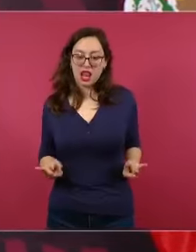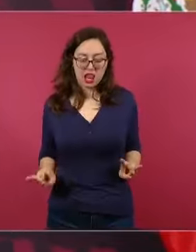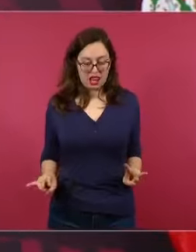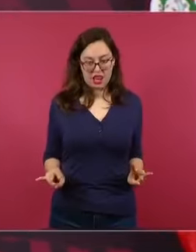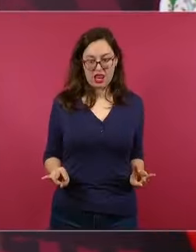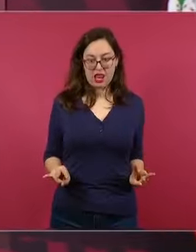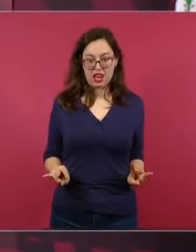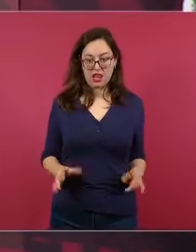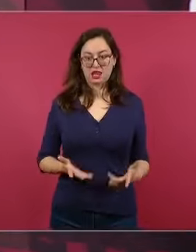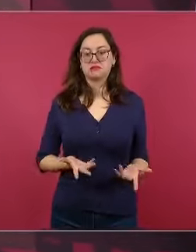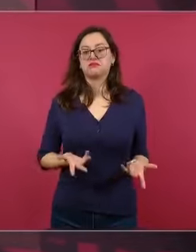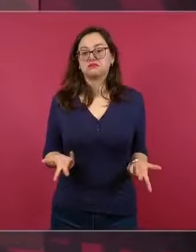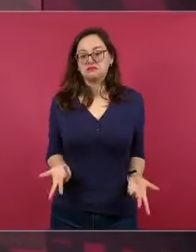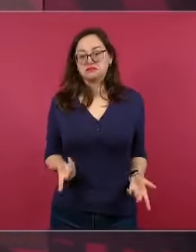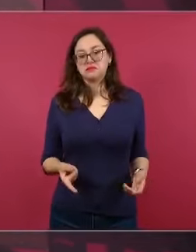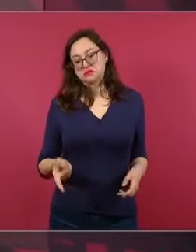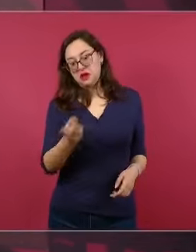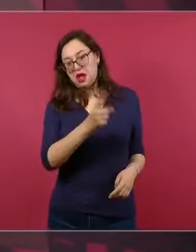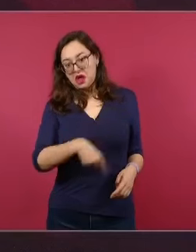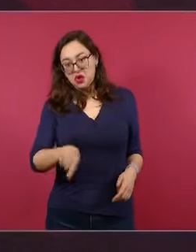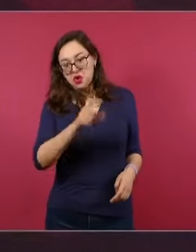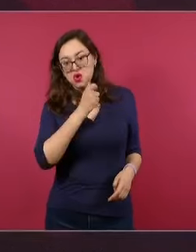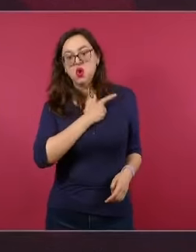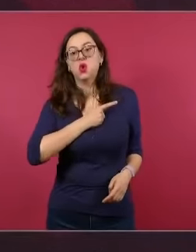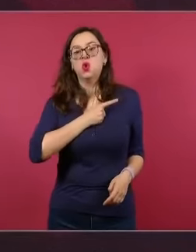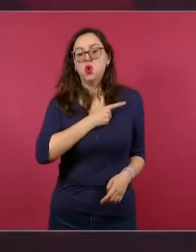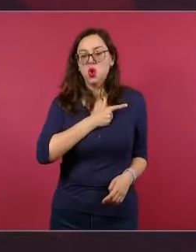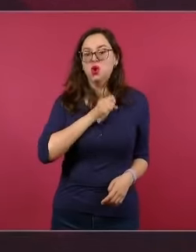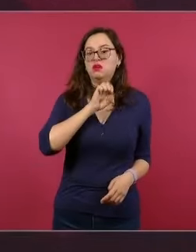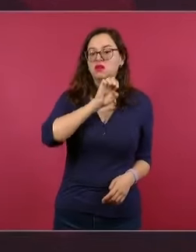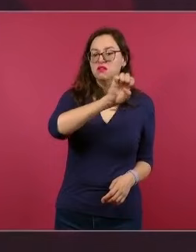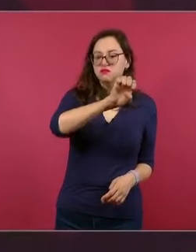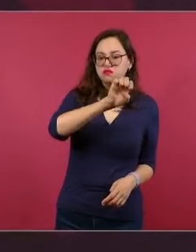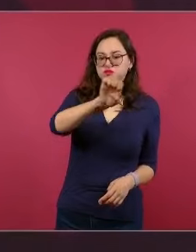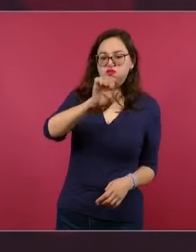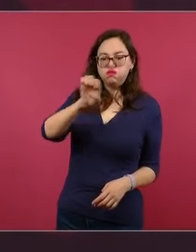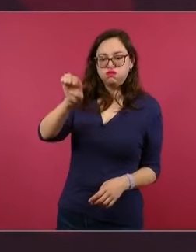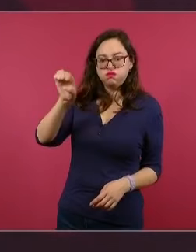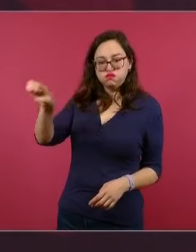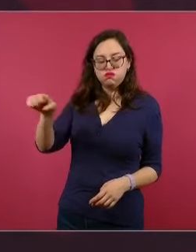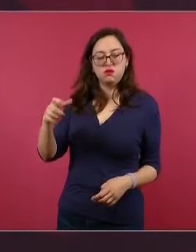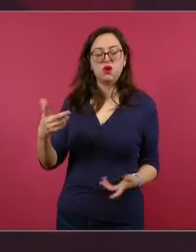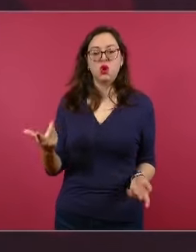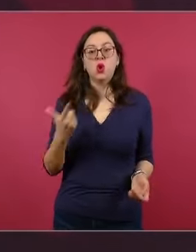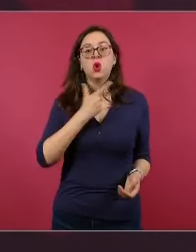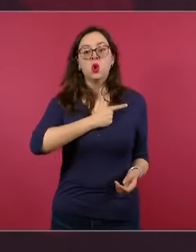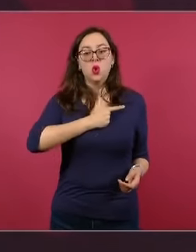e discursos o concepciones